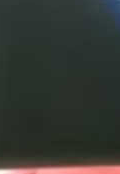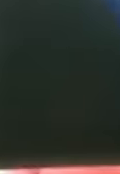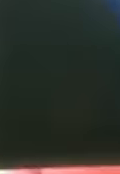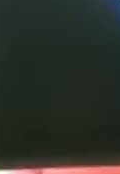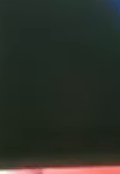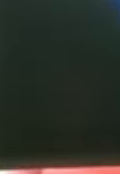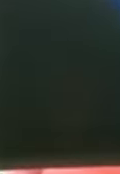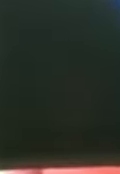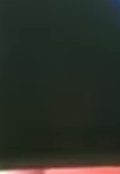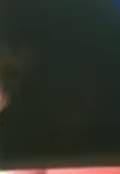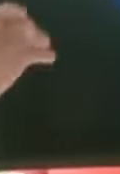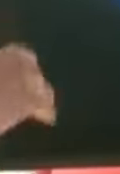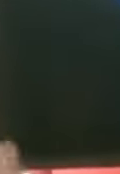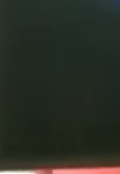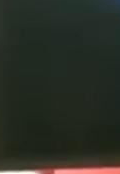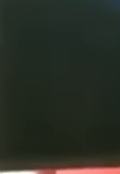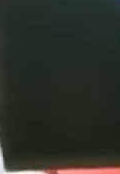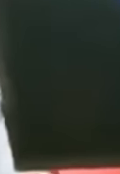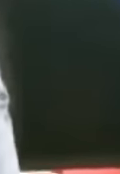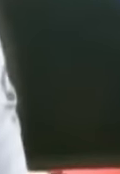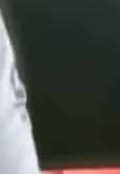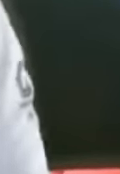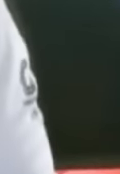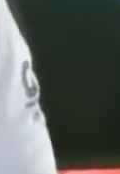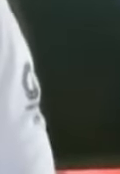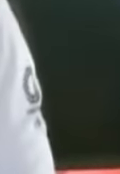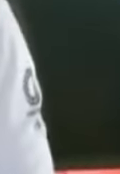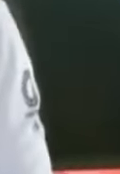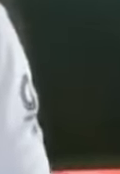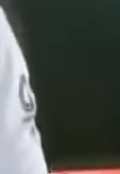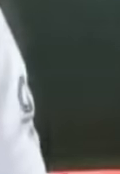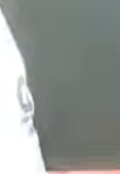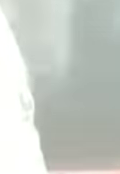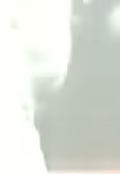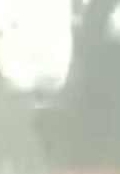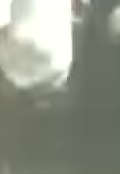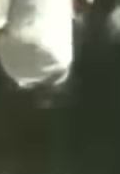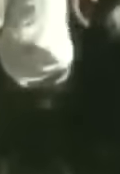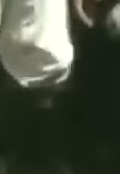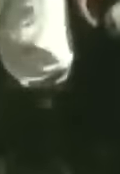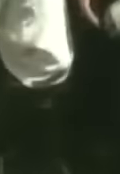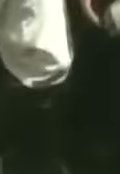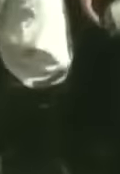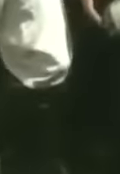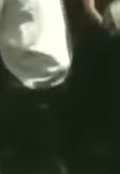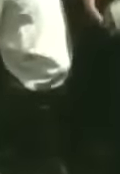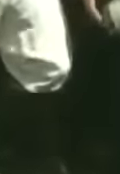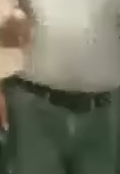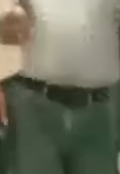Yo he soñado mucho con esto y hoy el sueño se empieza a hacer realidad.